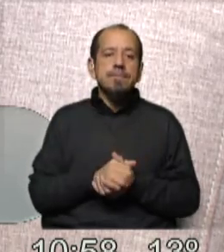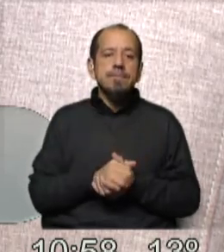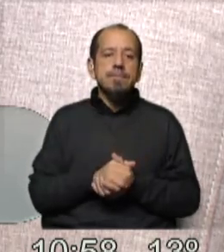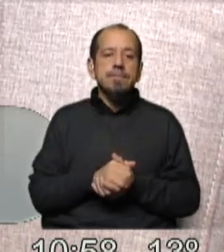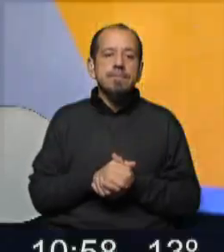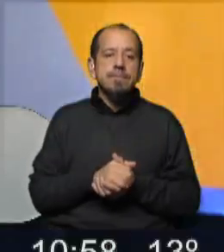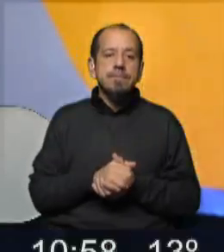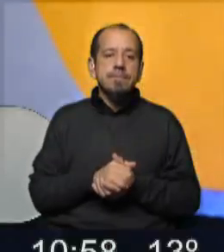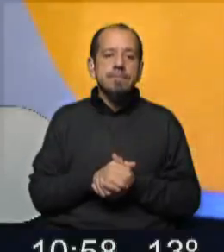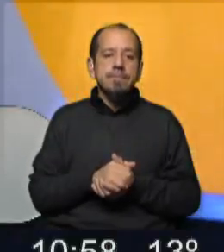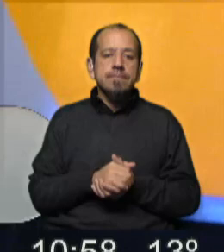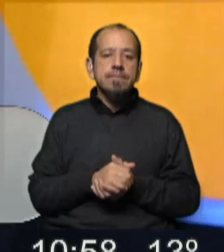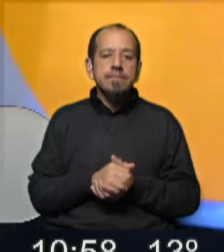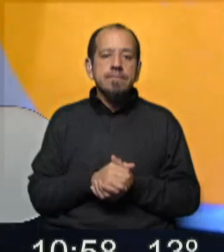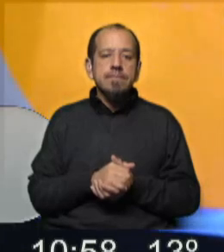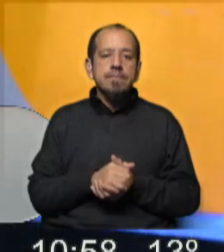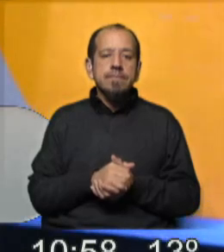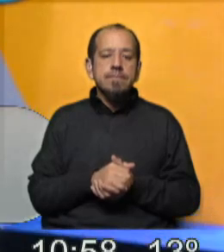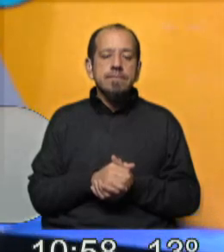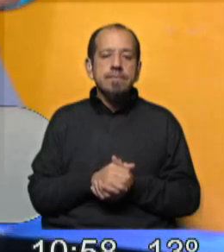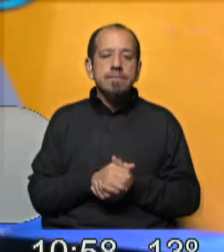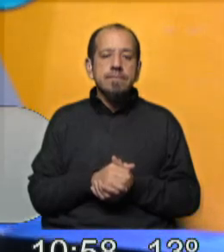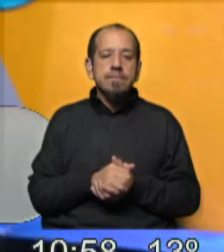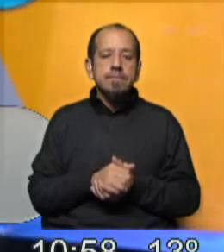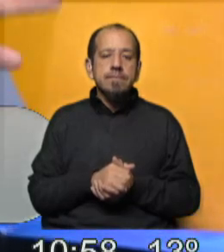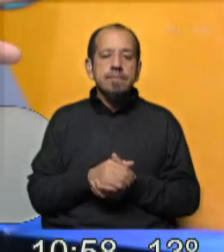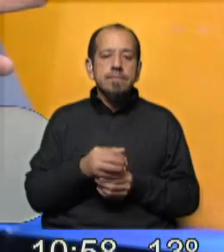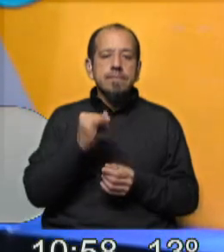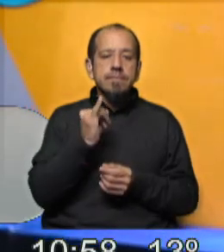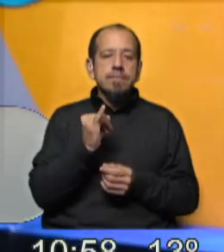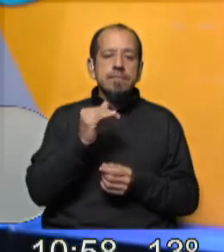Un lujo. No, yo quiero decir también por las dudas, porque los